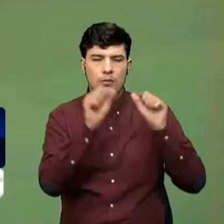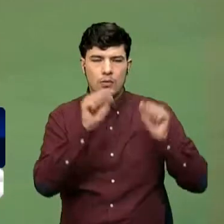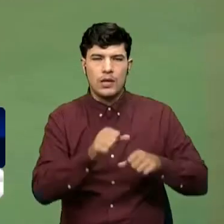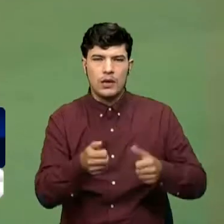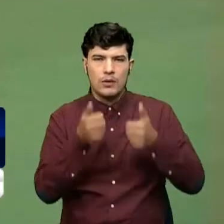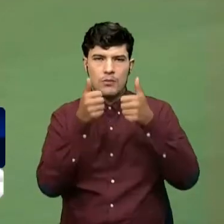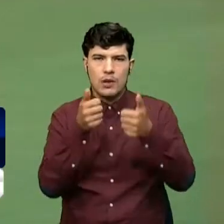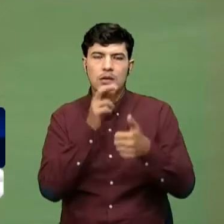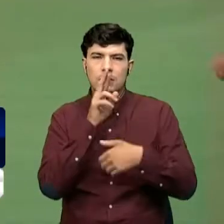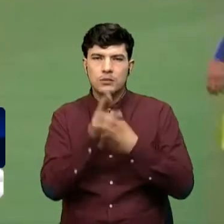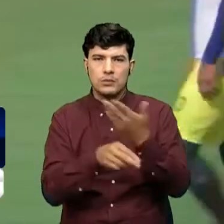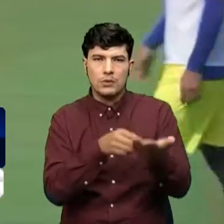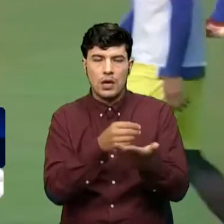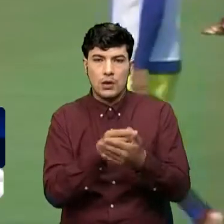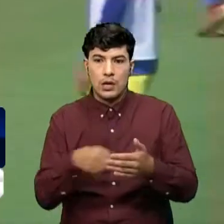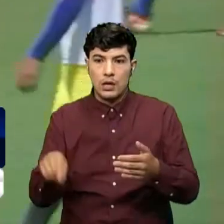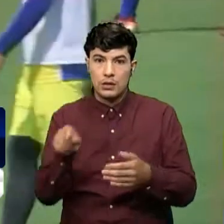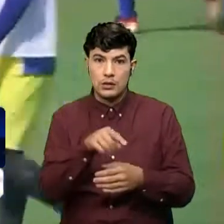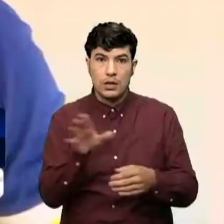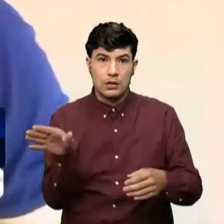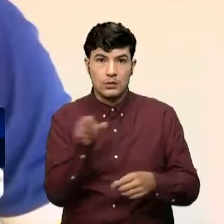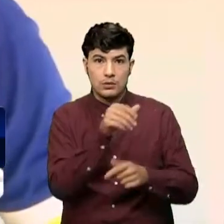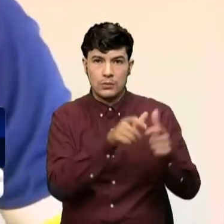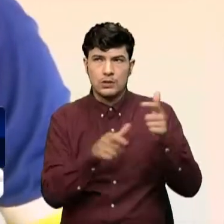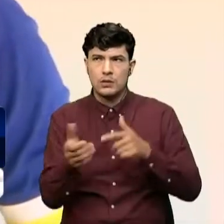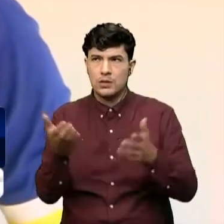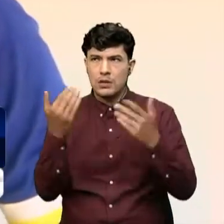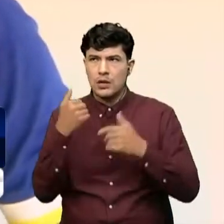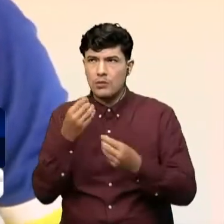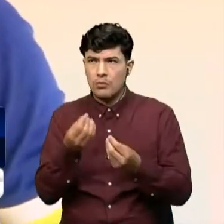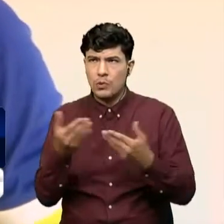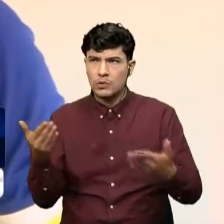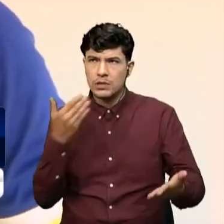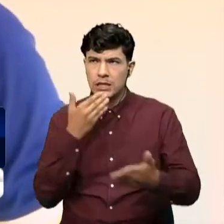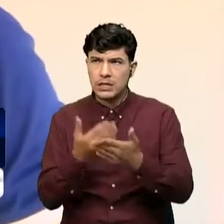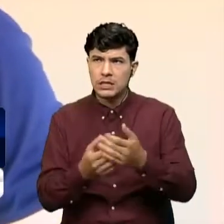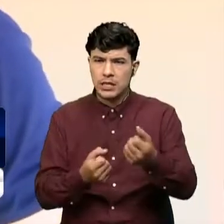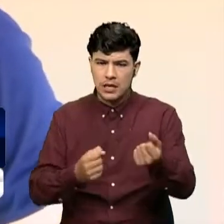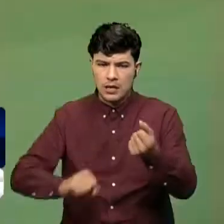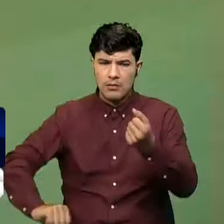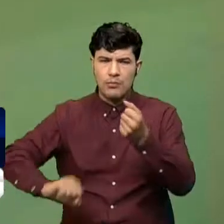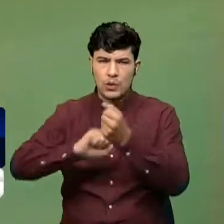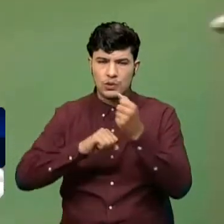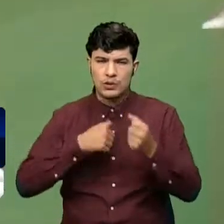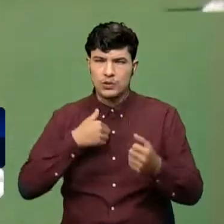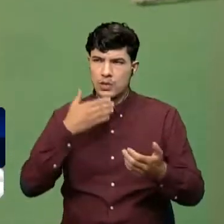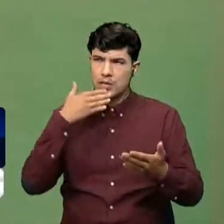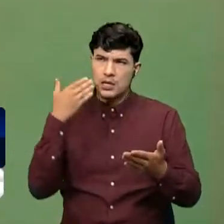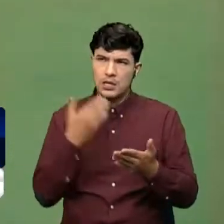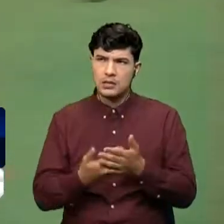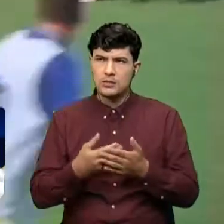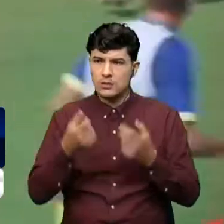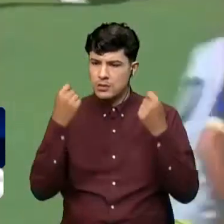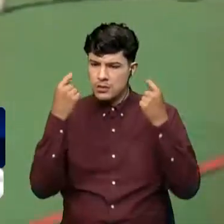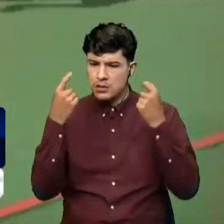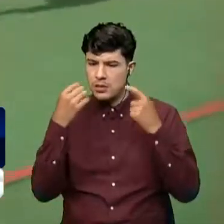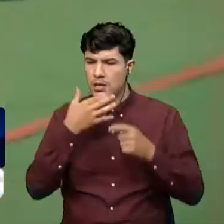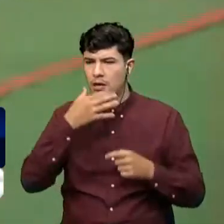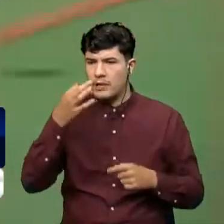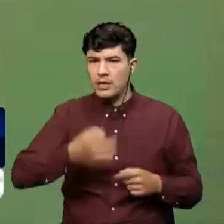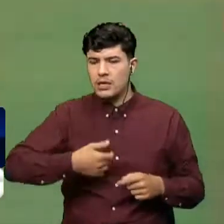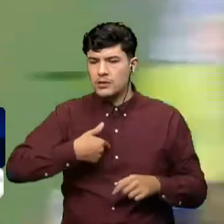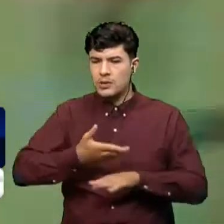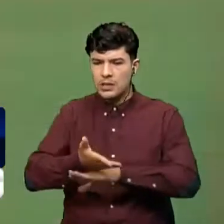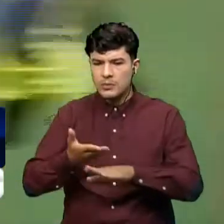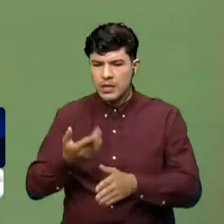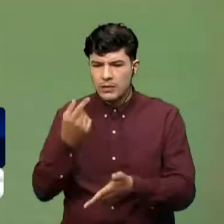y a los hinchas les envían un mensaje claro que muchas gracias por el apoyo que les agradezco la comprensión la verdad sólo les pido pues